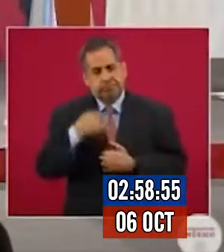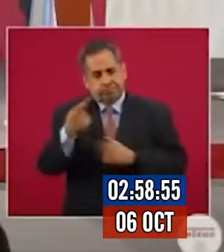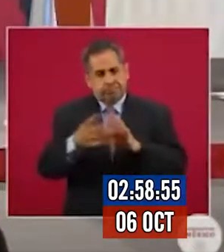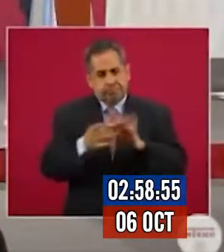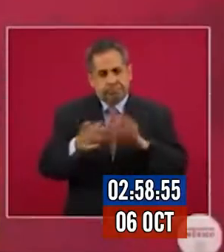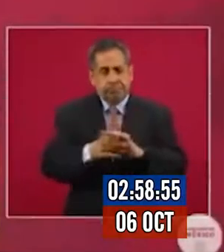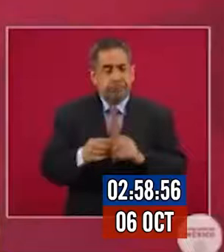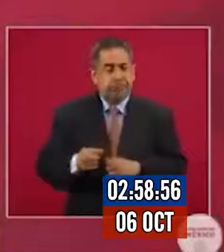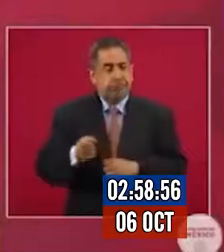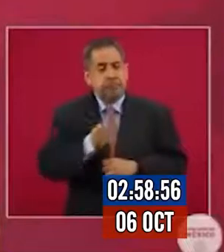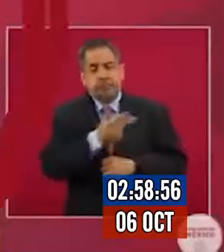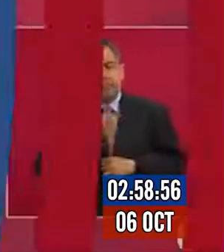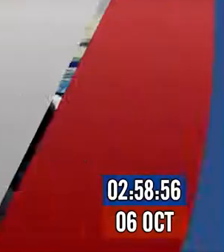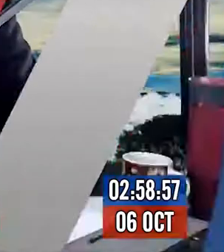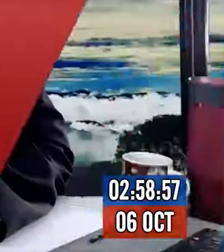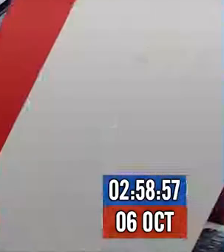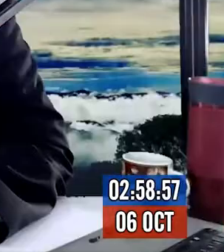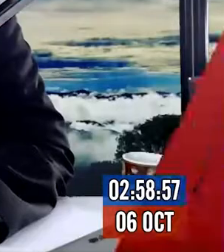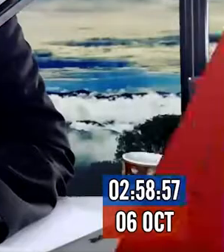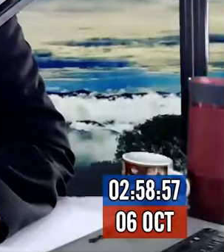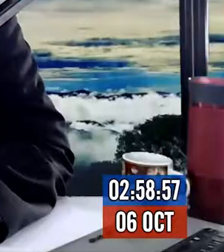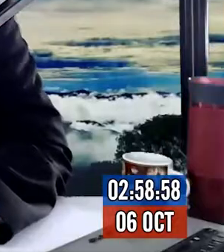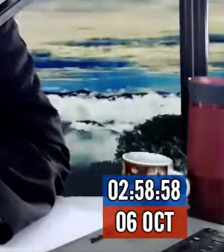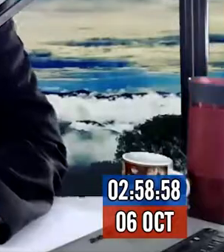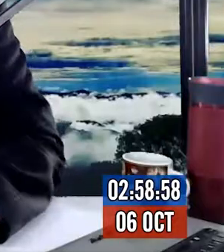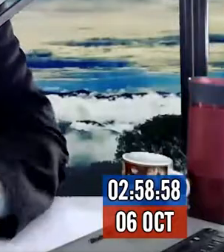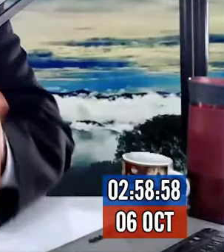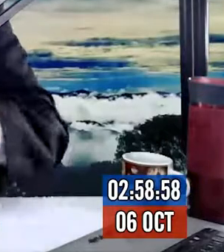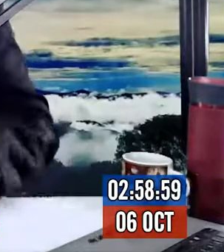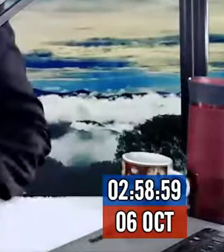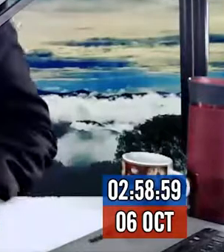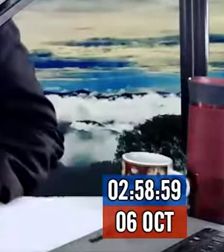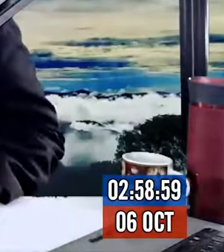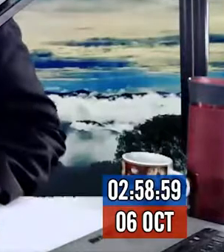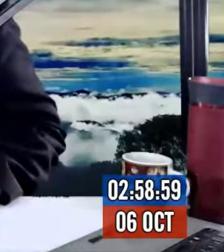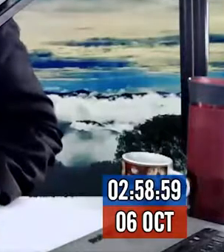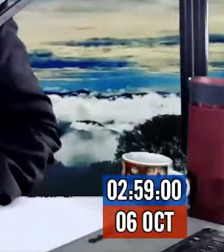las personas que fallecieron, fallecieron. Pues sí, ¿no?